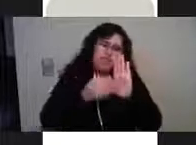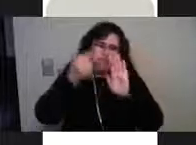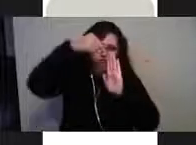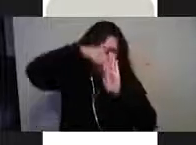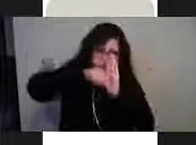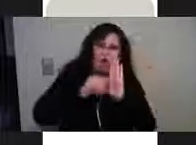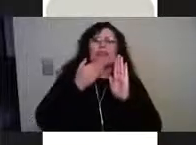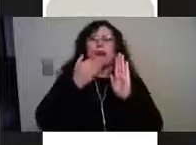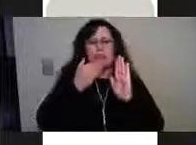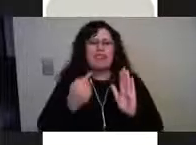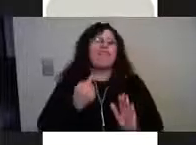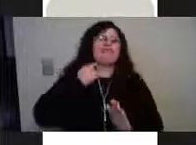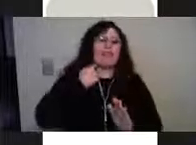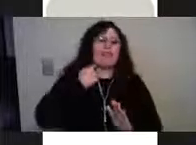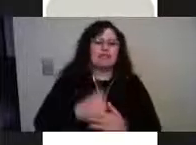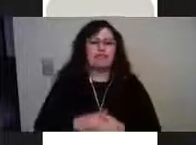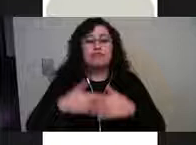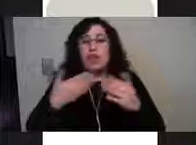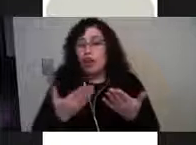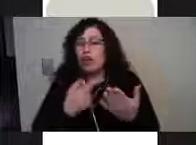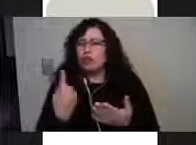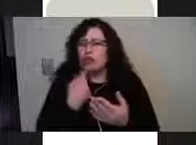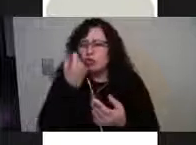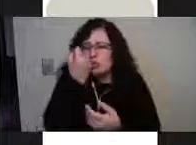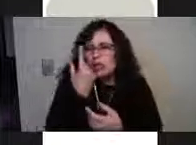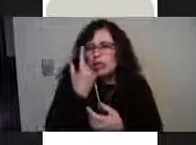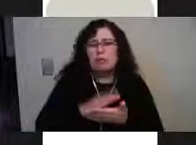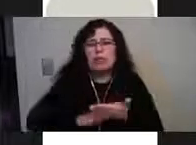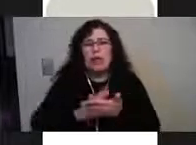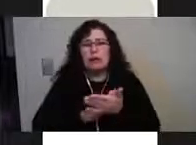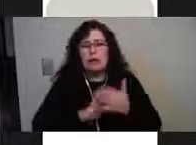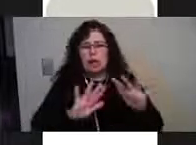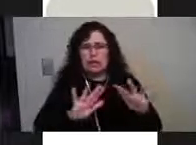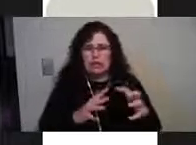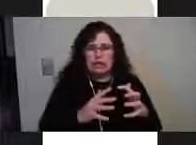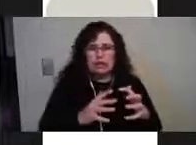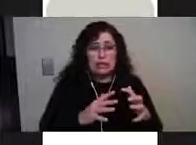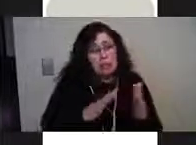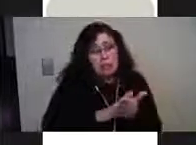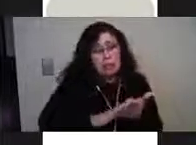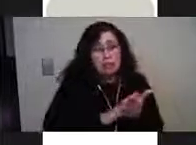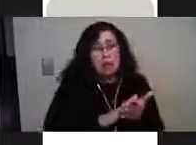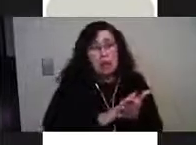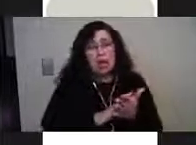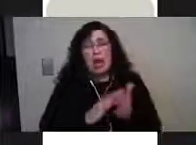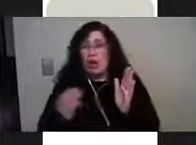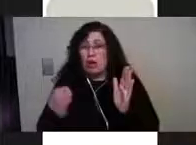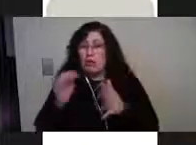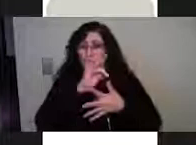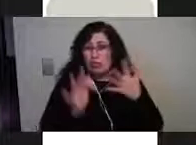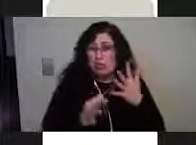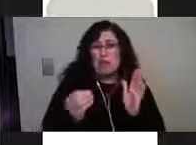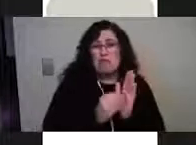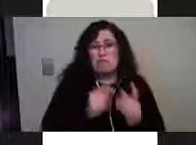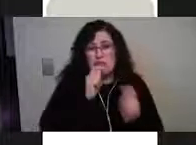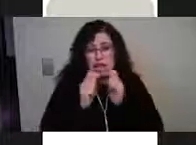En definitiva, con esto entendemos que los tejidos más vulnerables durante el periodo gestacional y durante los primeros 5 años